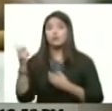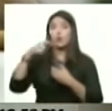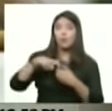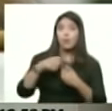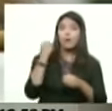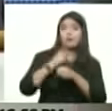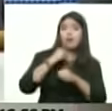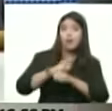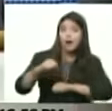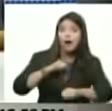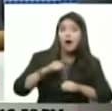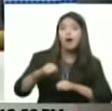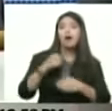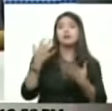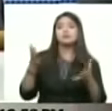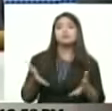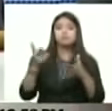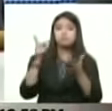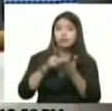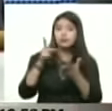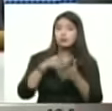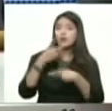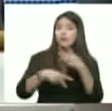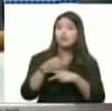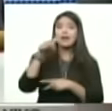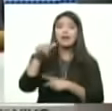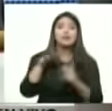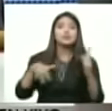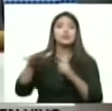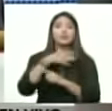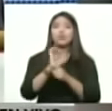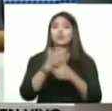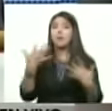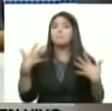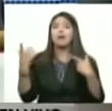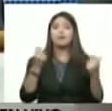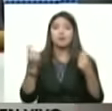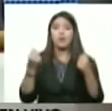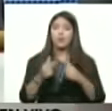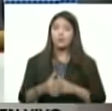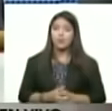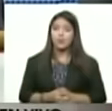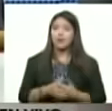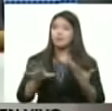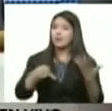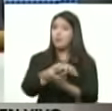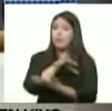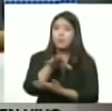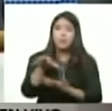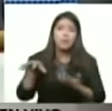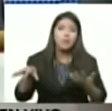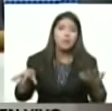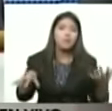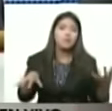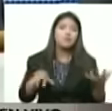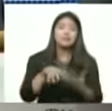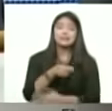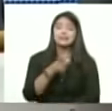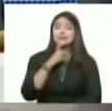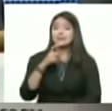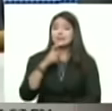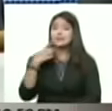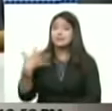manera proactiva en esta situación de emergencia económica, de crisis compleja,